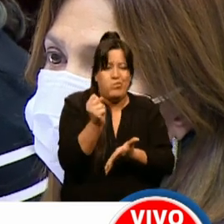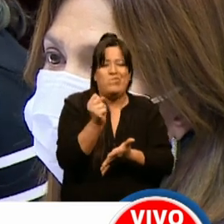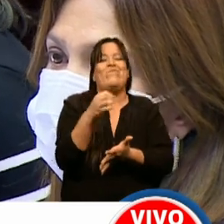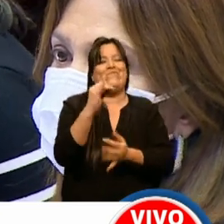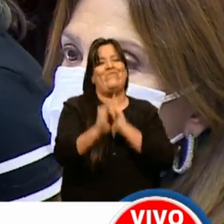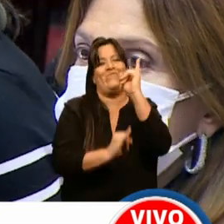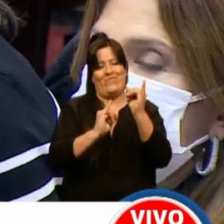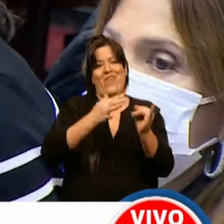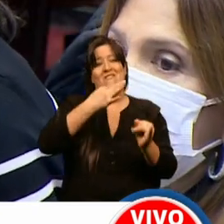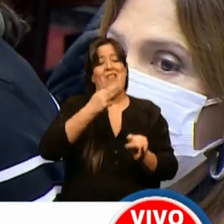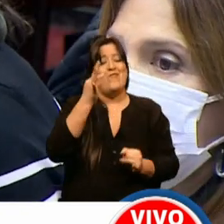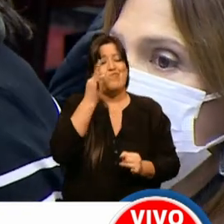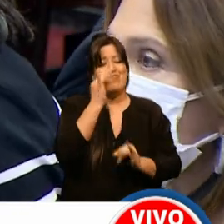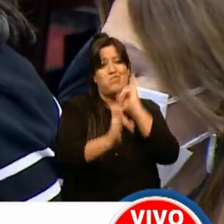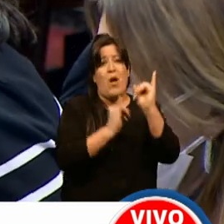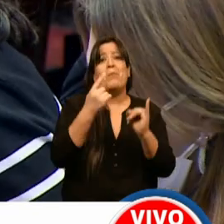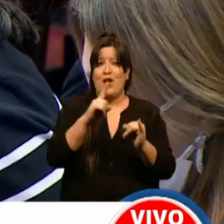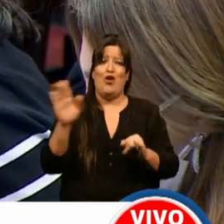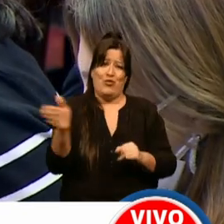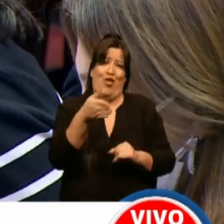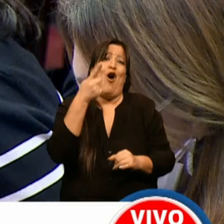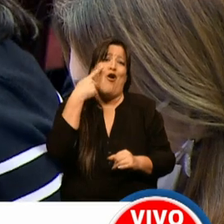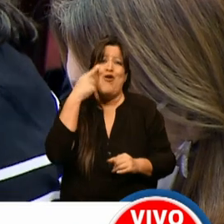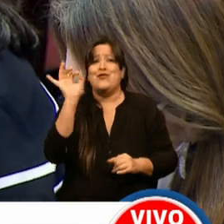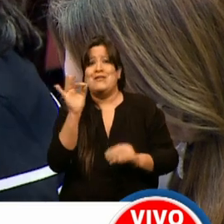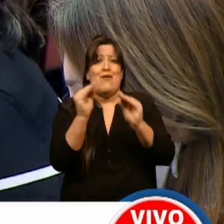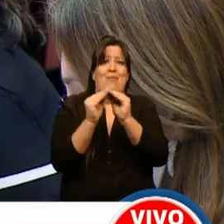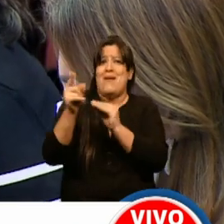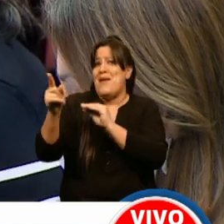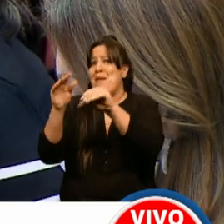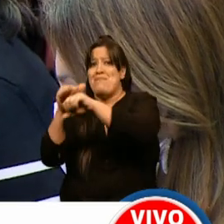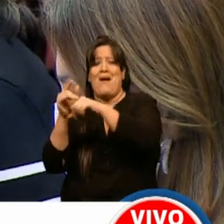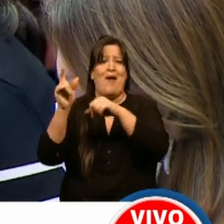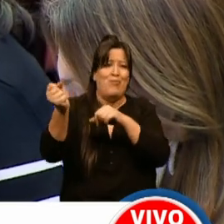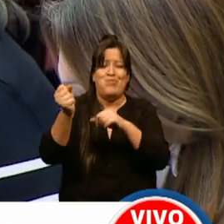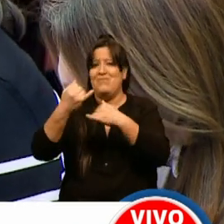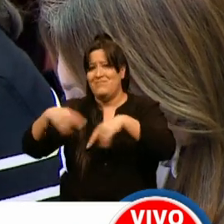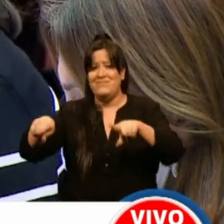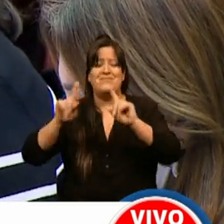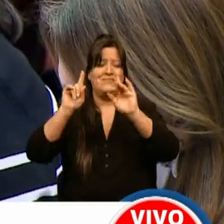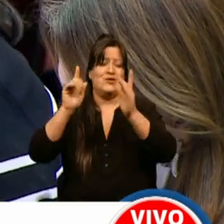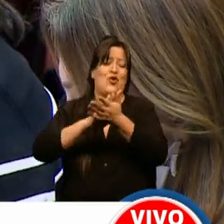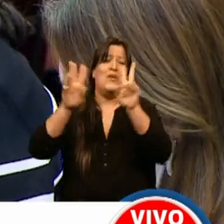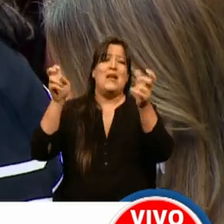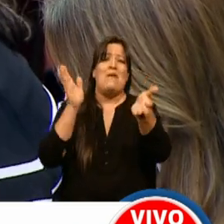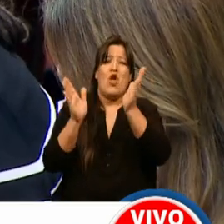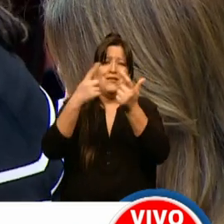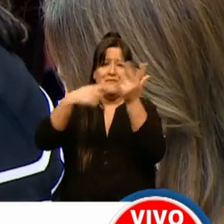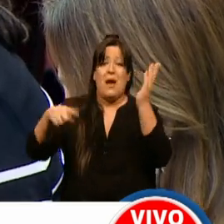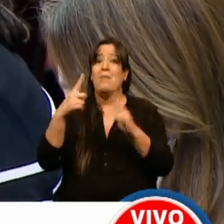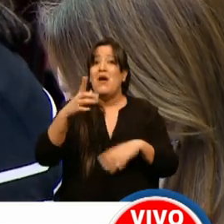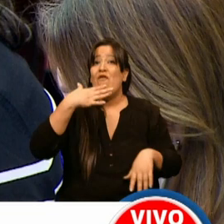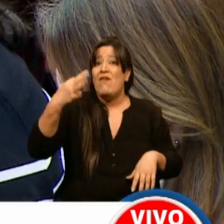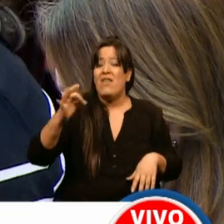corresponde pero podemos contar todos y la verdad que en estos últimos años venimos